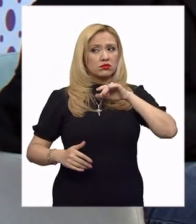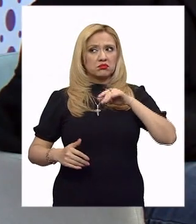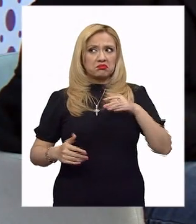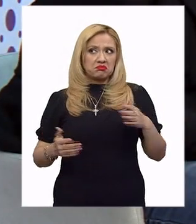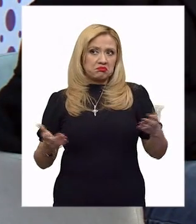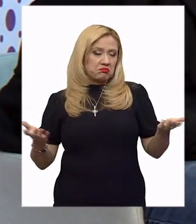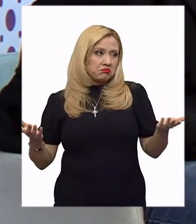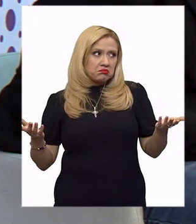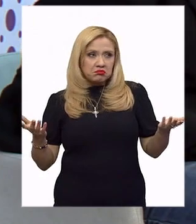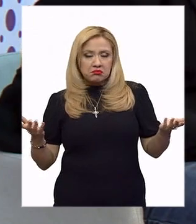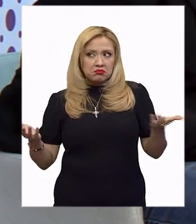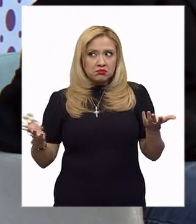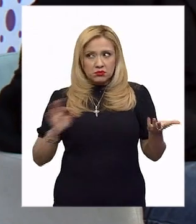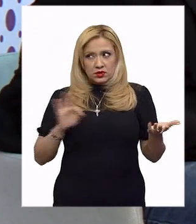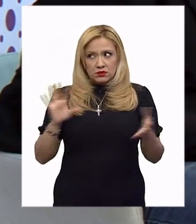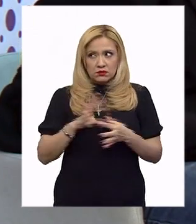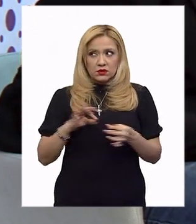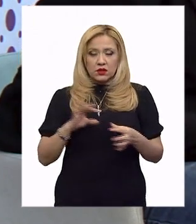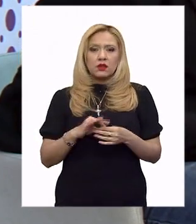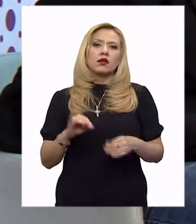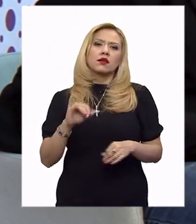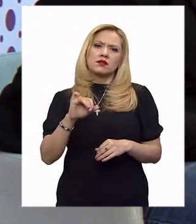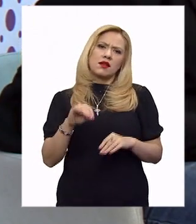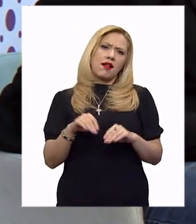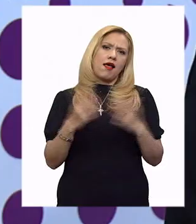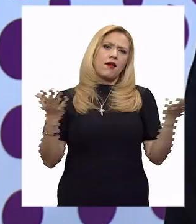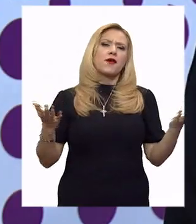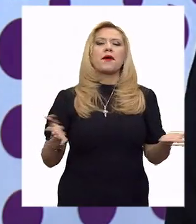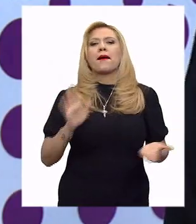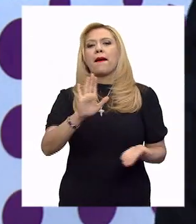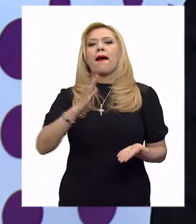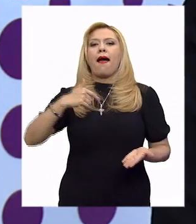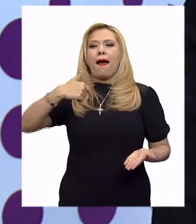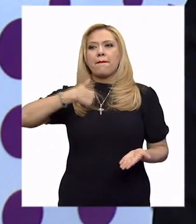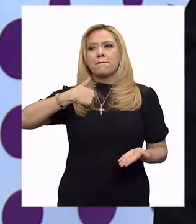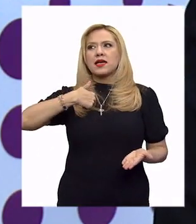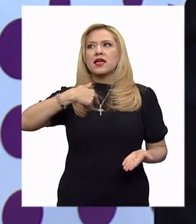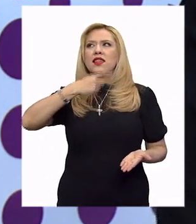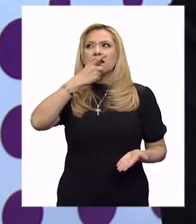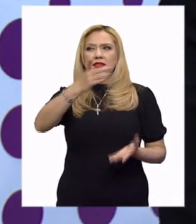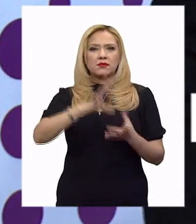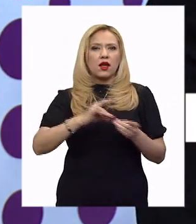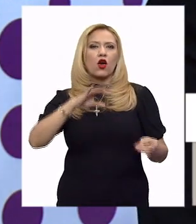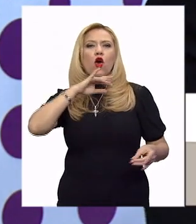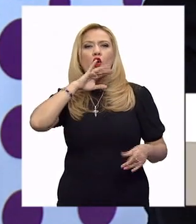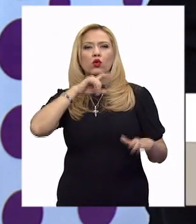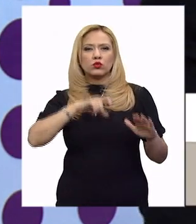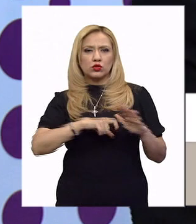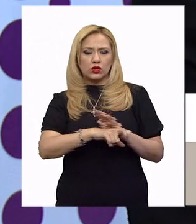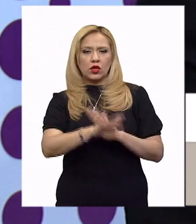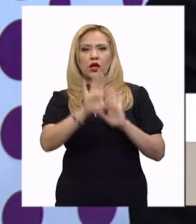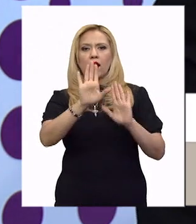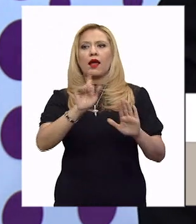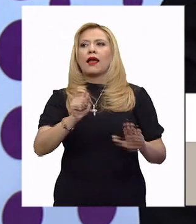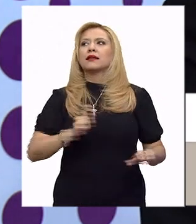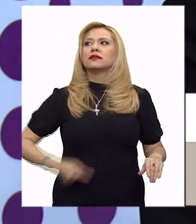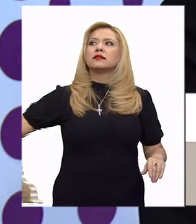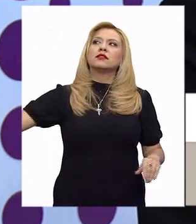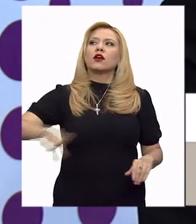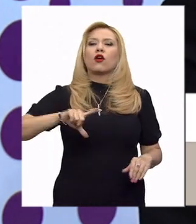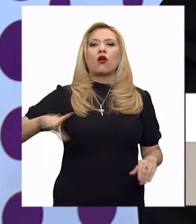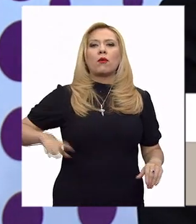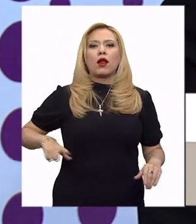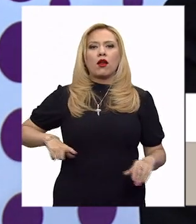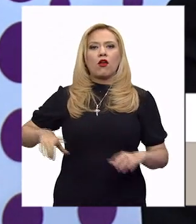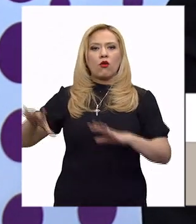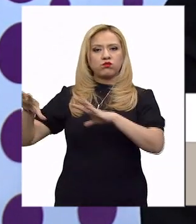pero si me puedes comentar. Sí, por supuesto. A ver, a mí, más que hablar de corrupción, me gusta hablar de captura del Estado. Es decir, y